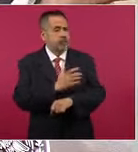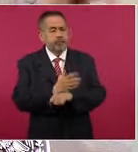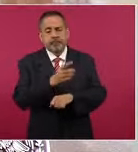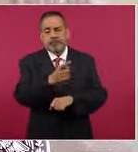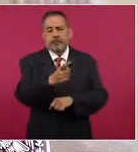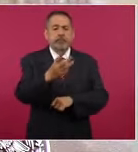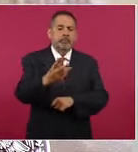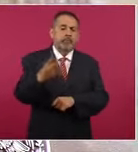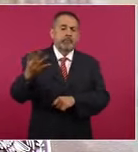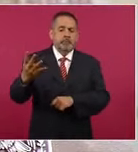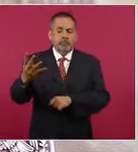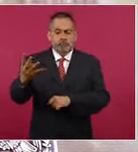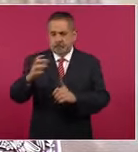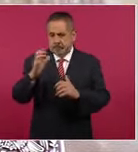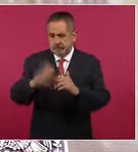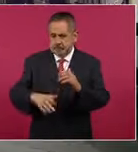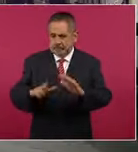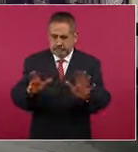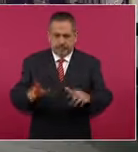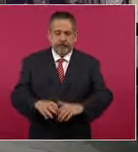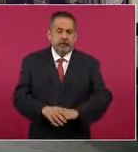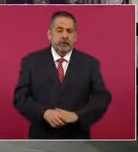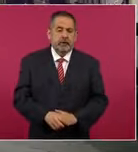y cuatro, ahí.